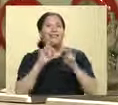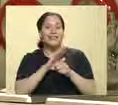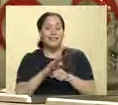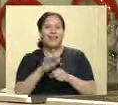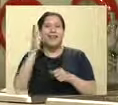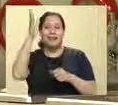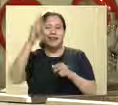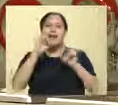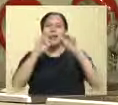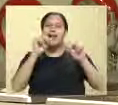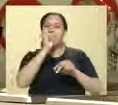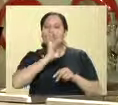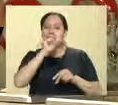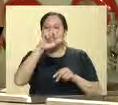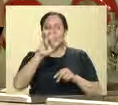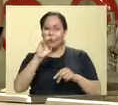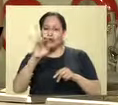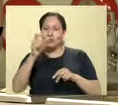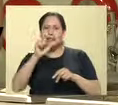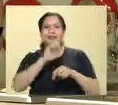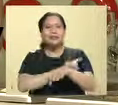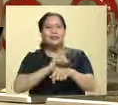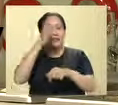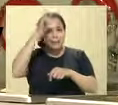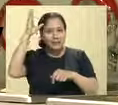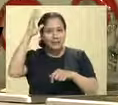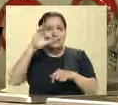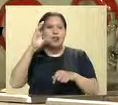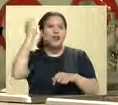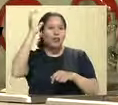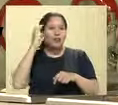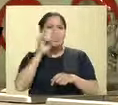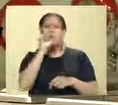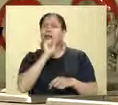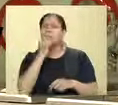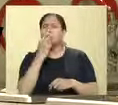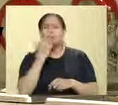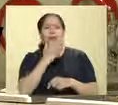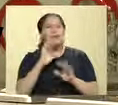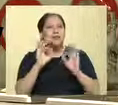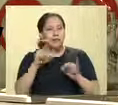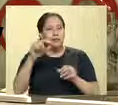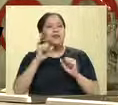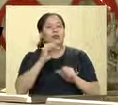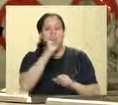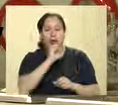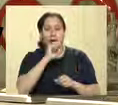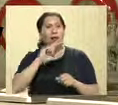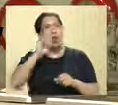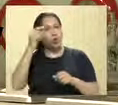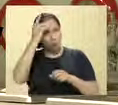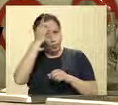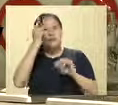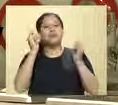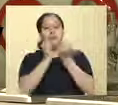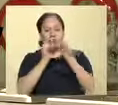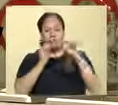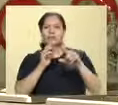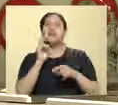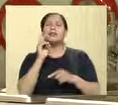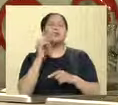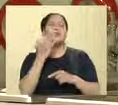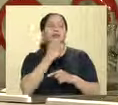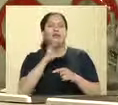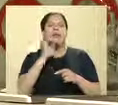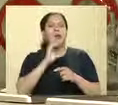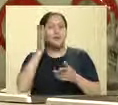en la nevería Roxy, en la delegación Cuauhtémoc, ahí en La Condesa, helados deliciosos que seguramente has probado, Frank. Hay otro en Polanco, ¿no? También en Polanco. Uy, qué delicia.